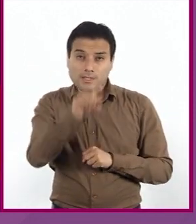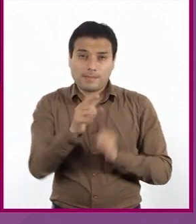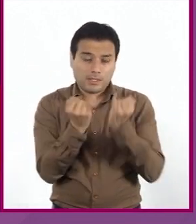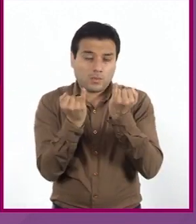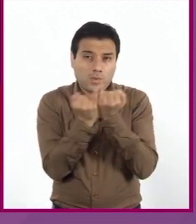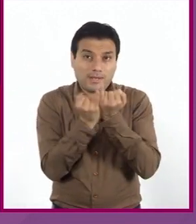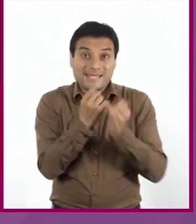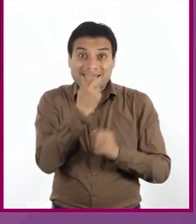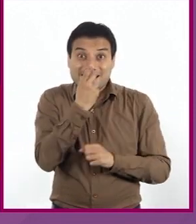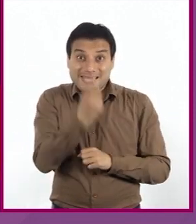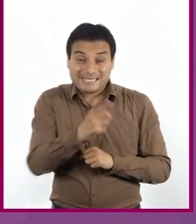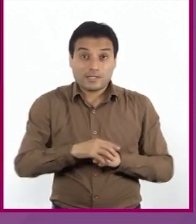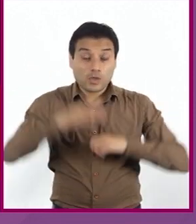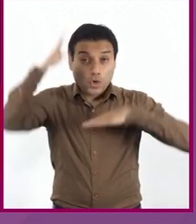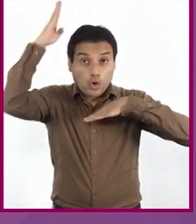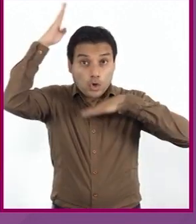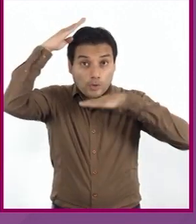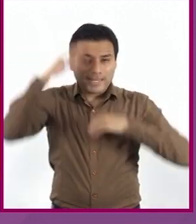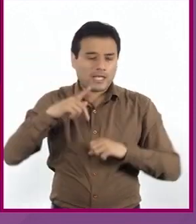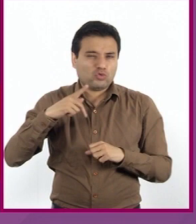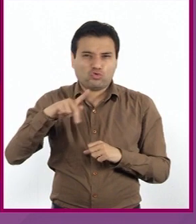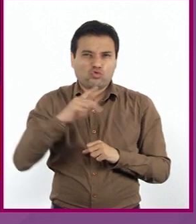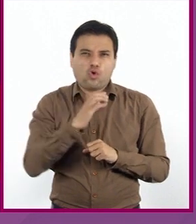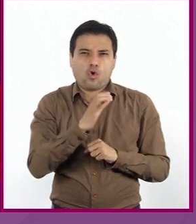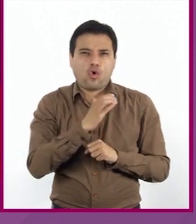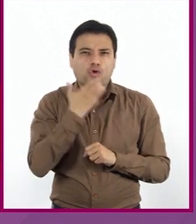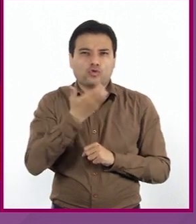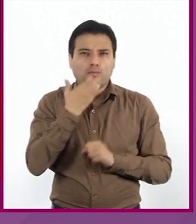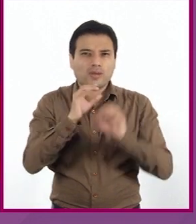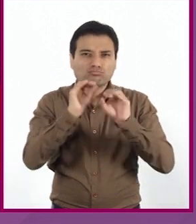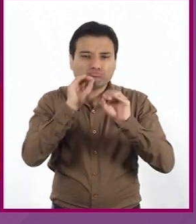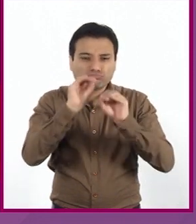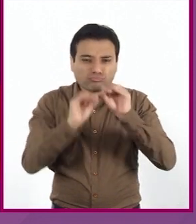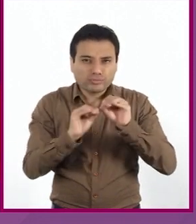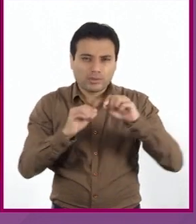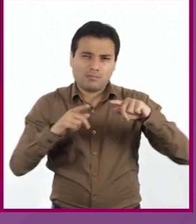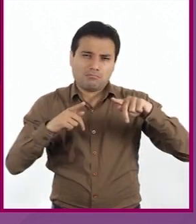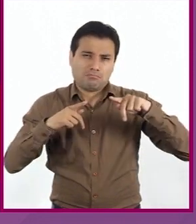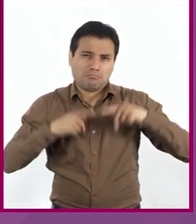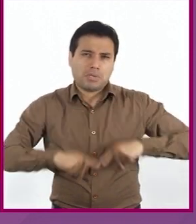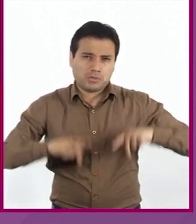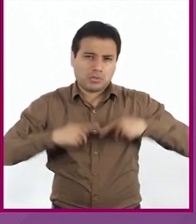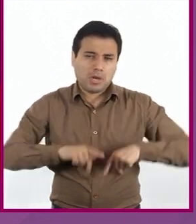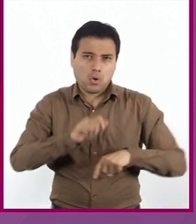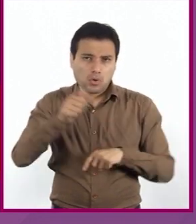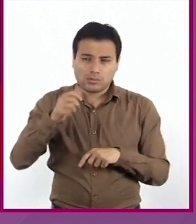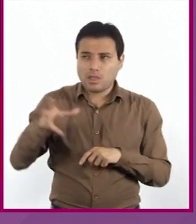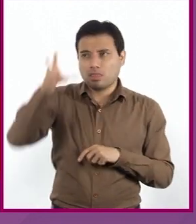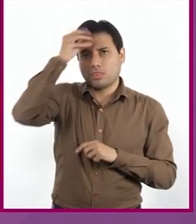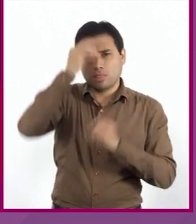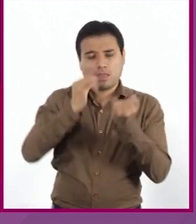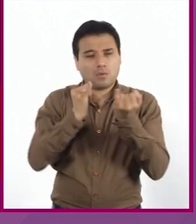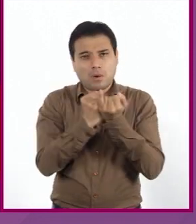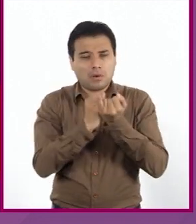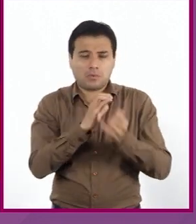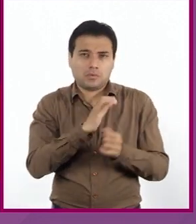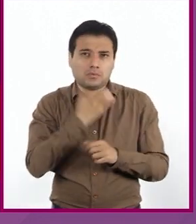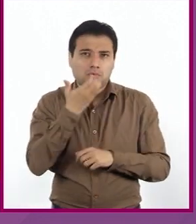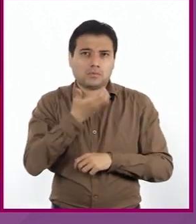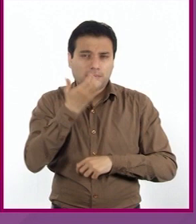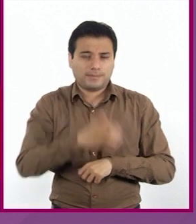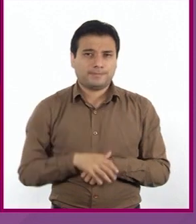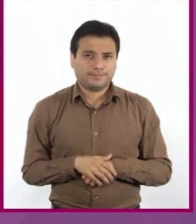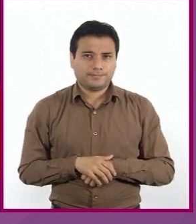estilo heredado de los olmecas era un tipo de estilo generalizado en algunas regiones de Mesoamérica a partir